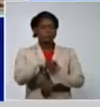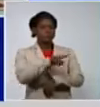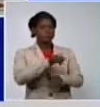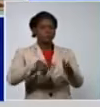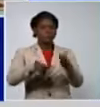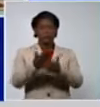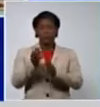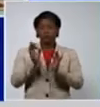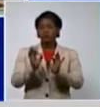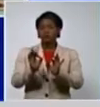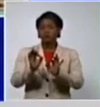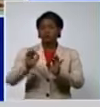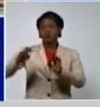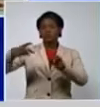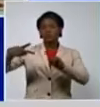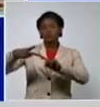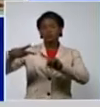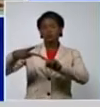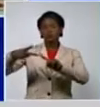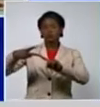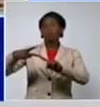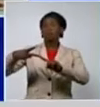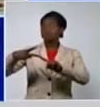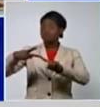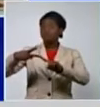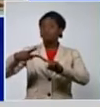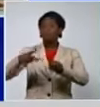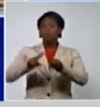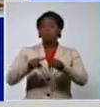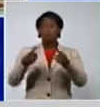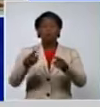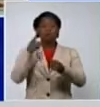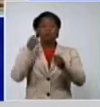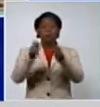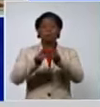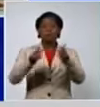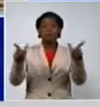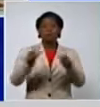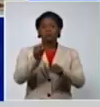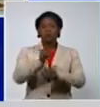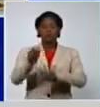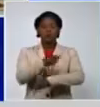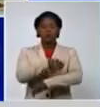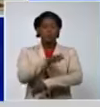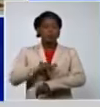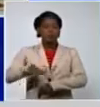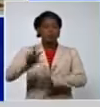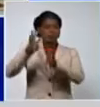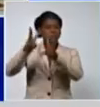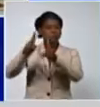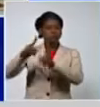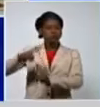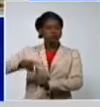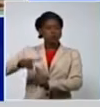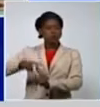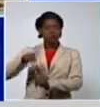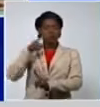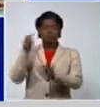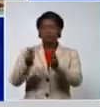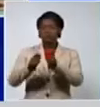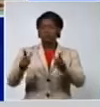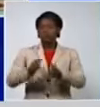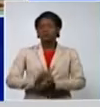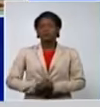en el segundo lugar, en la segunda tasa más elevada de Cuba. Pinar del Río, con una tasa de